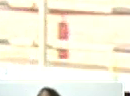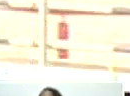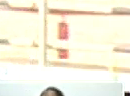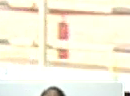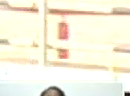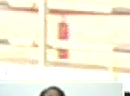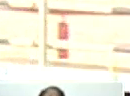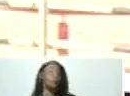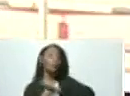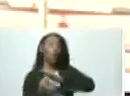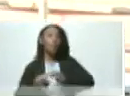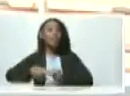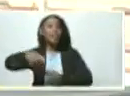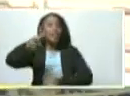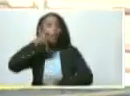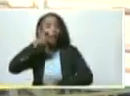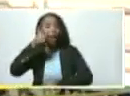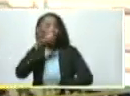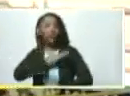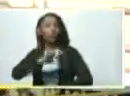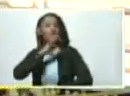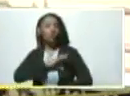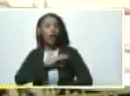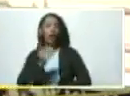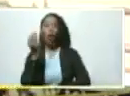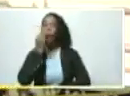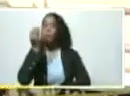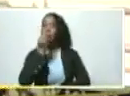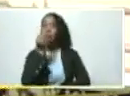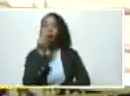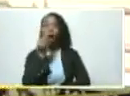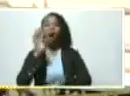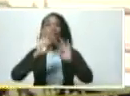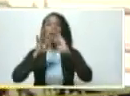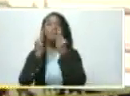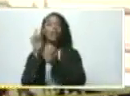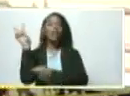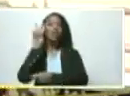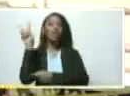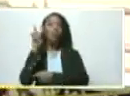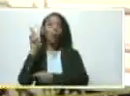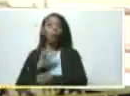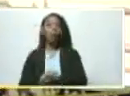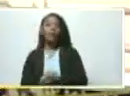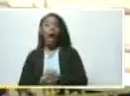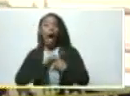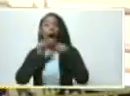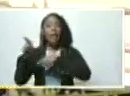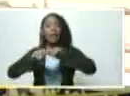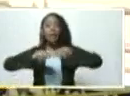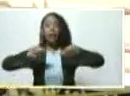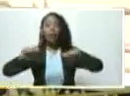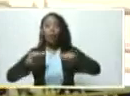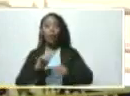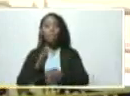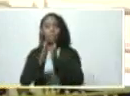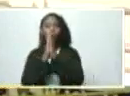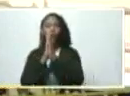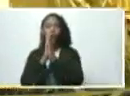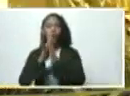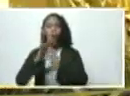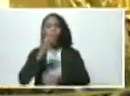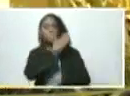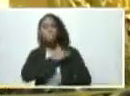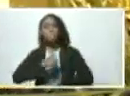instrumento de la seguridad y la soberanía alimentaria de la familia venezolana allí en el territorio. Por favor, mayor